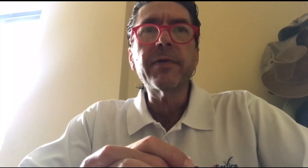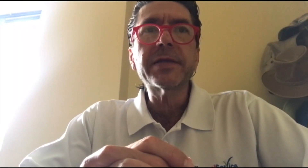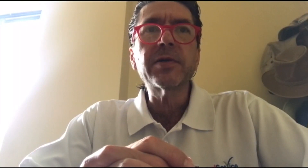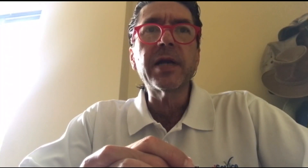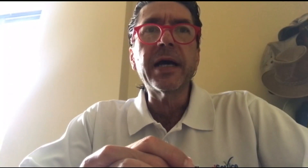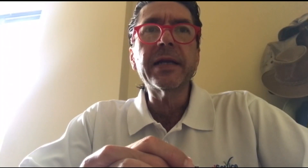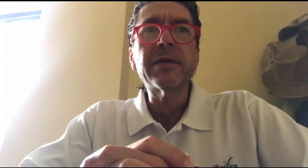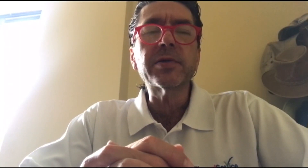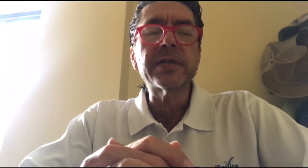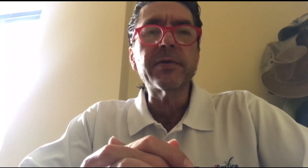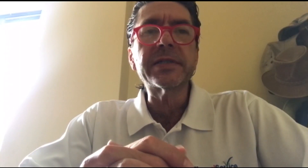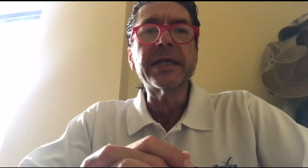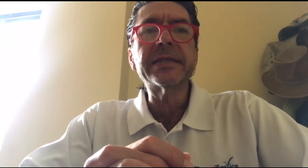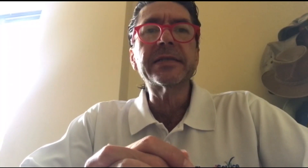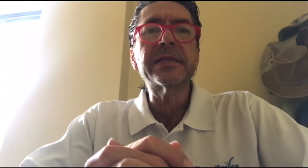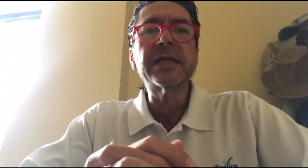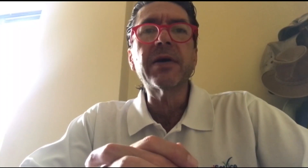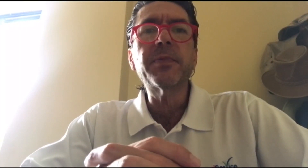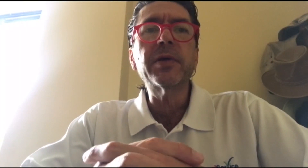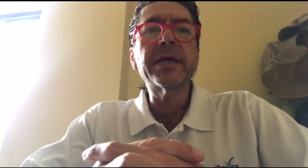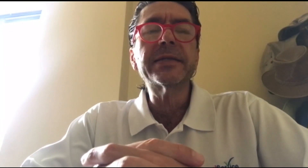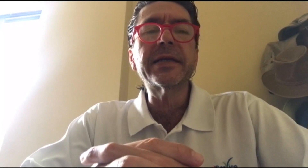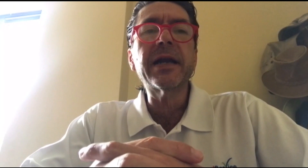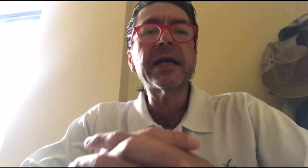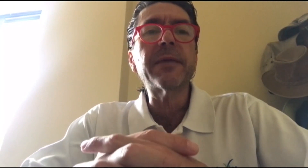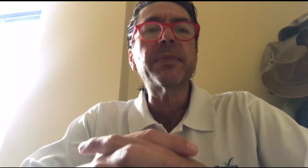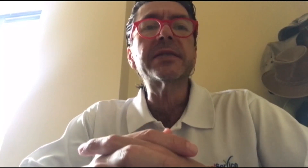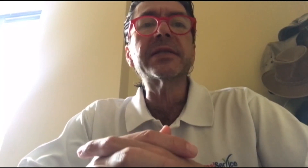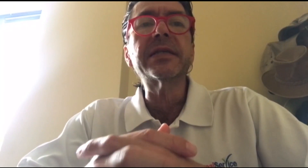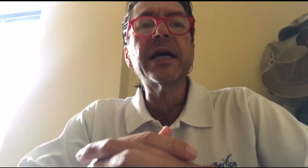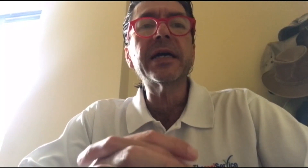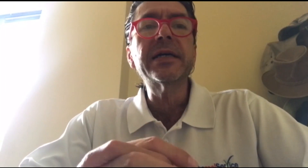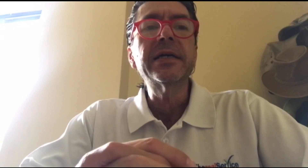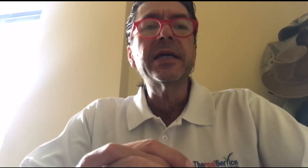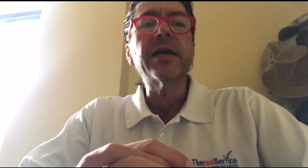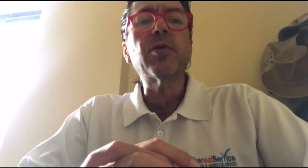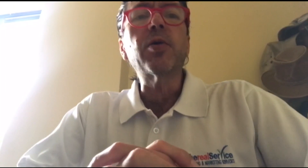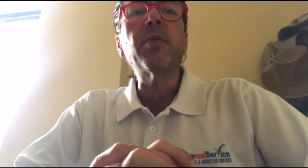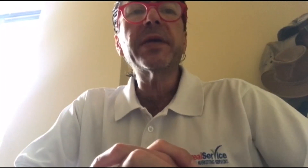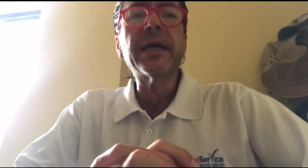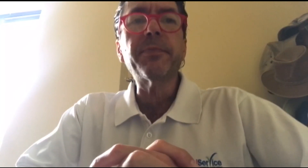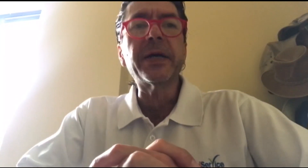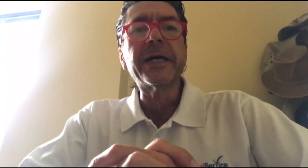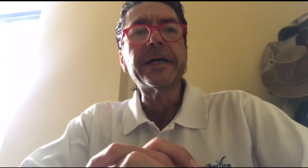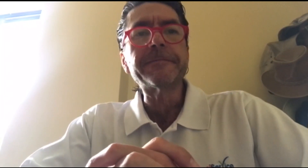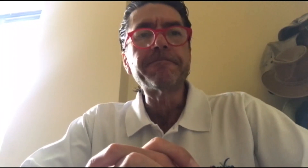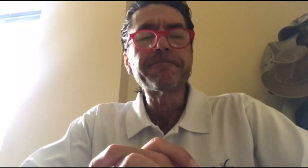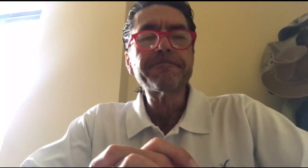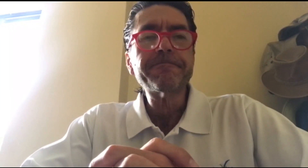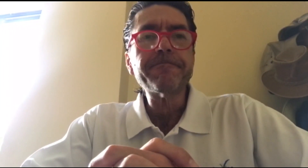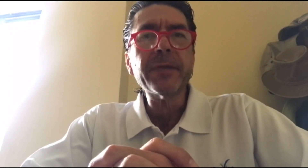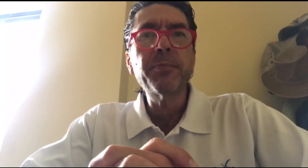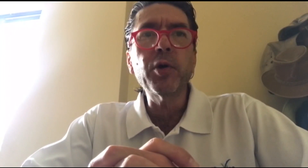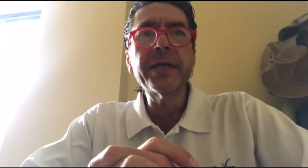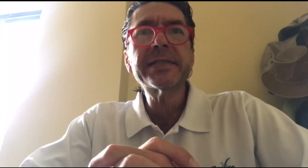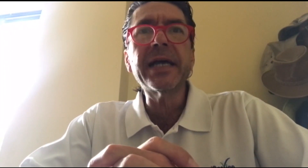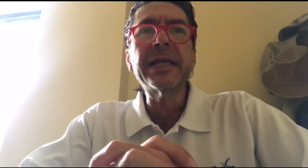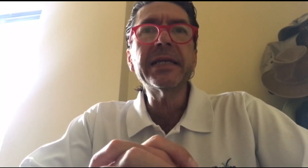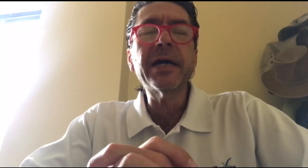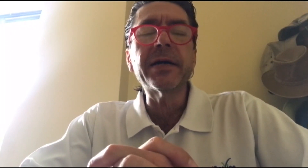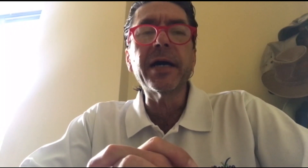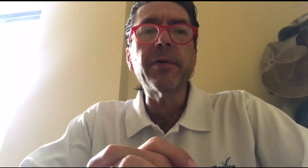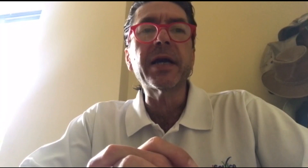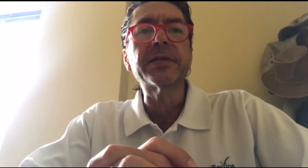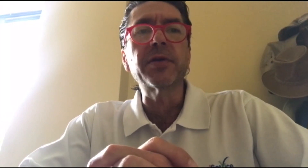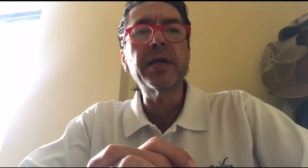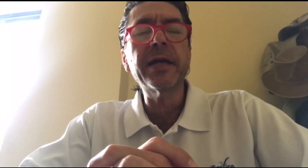cómo va a reaccionar el costarricense, si va a poder tener la capacidad económica para poder